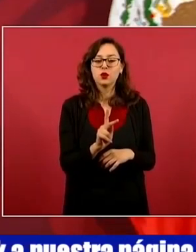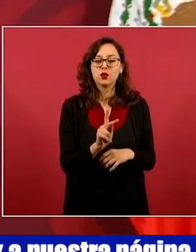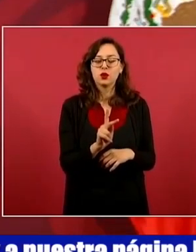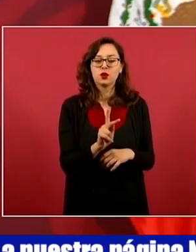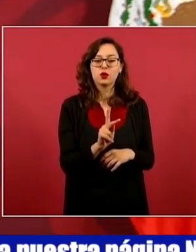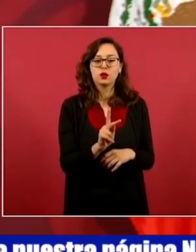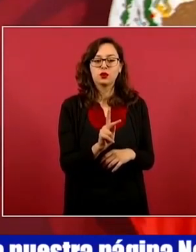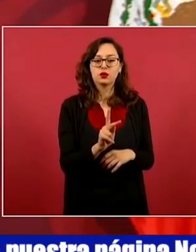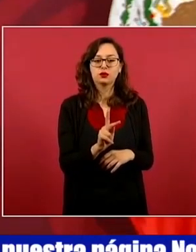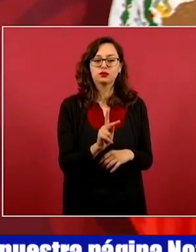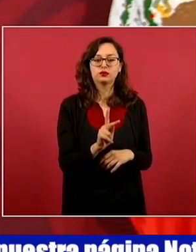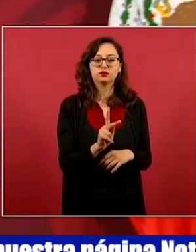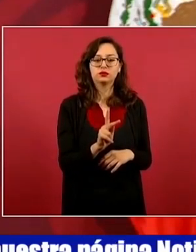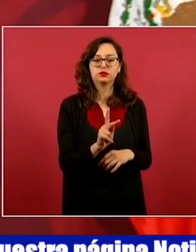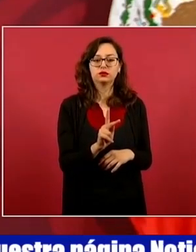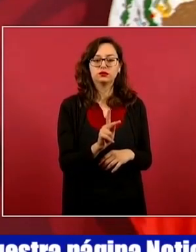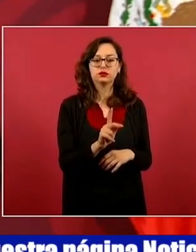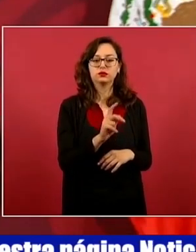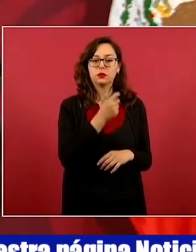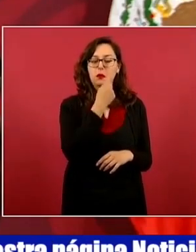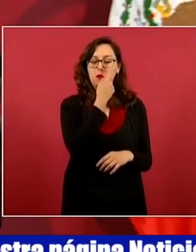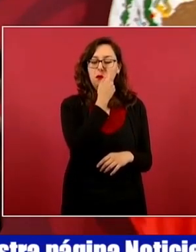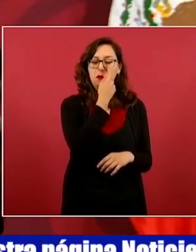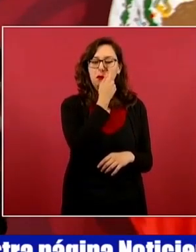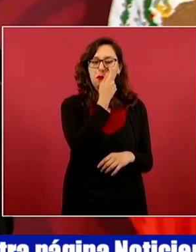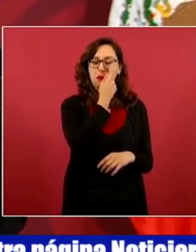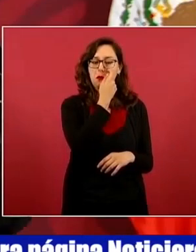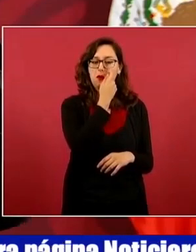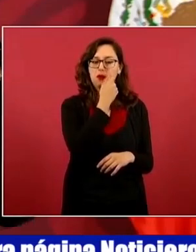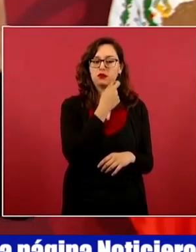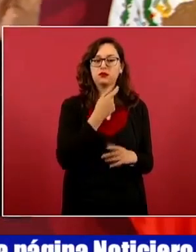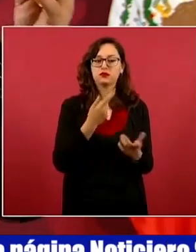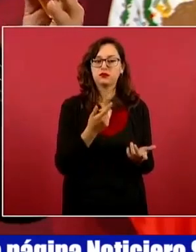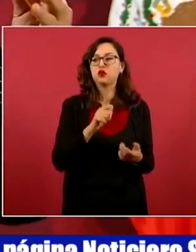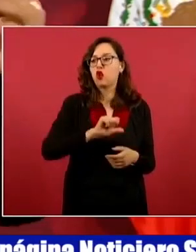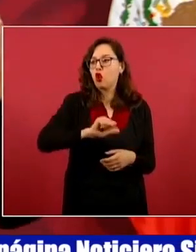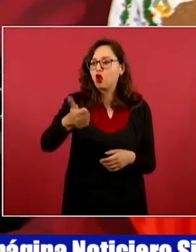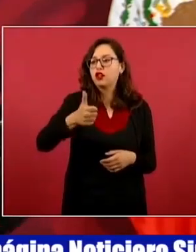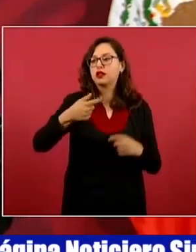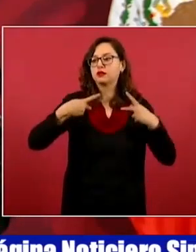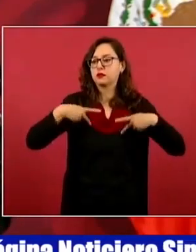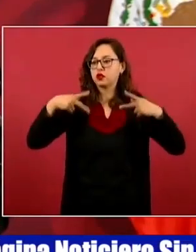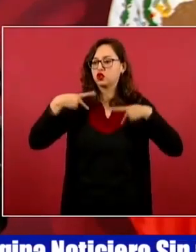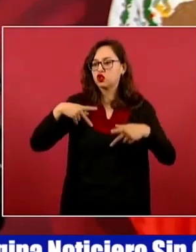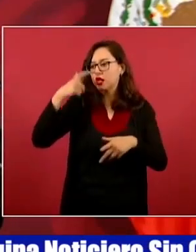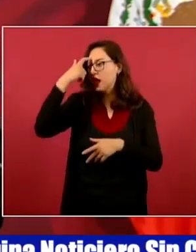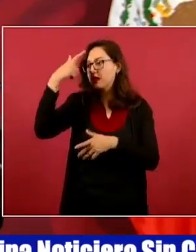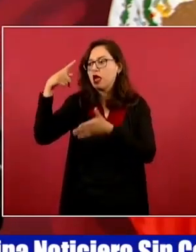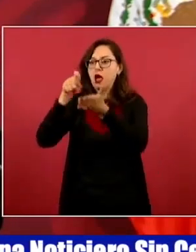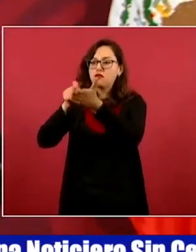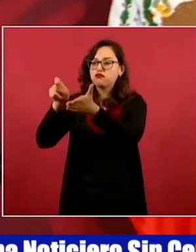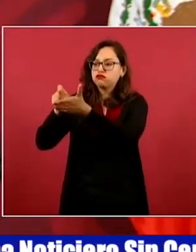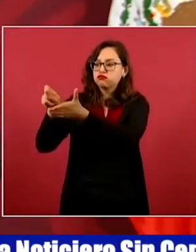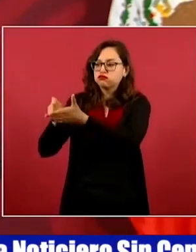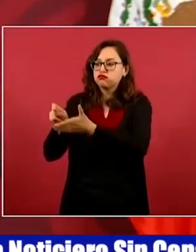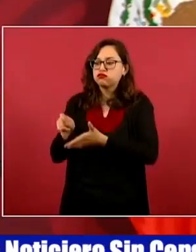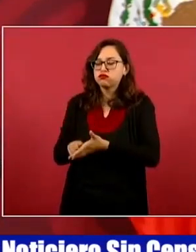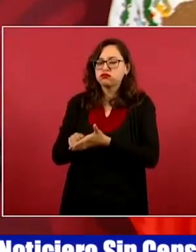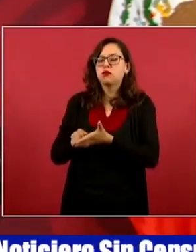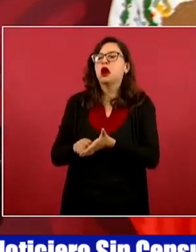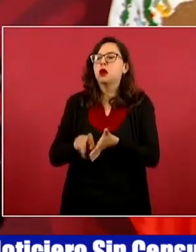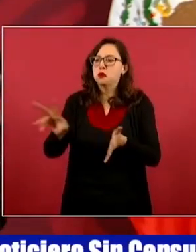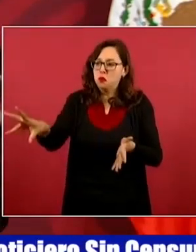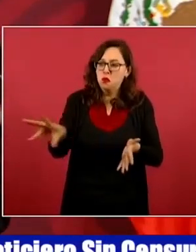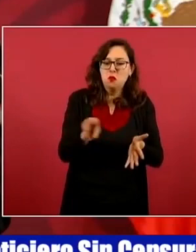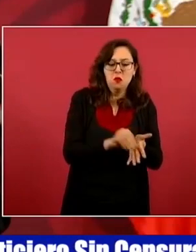composiciones interesantes.